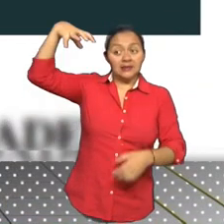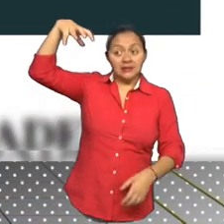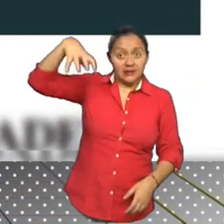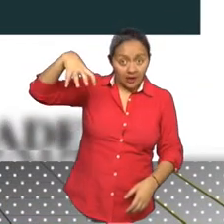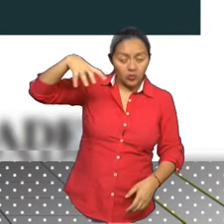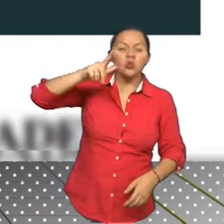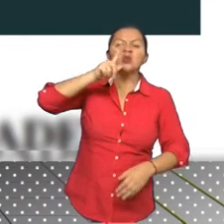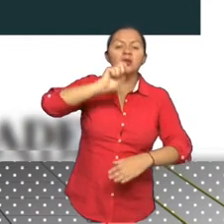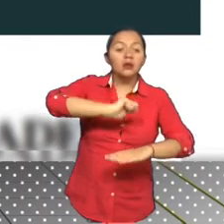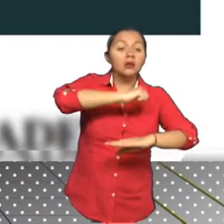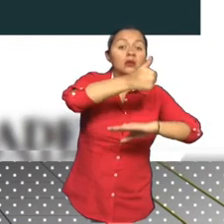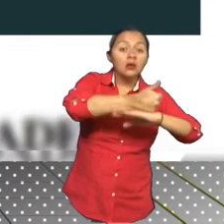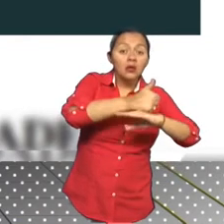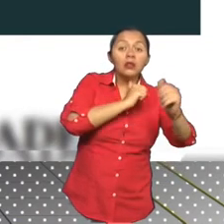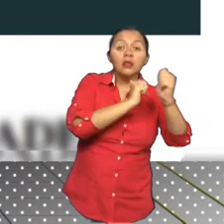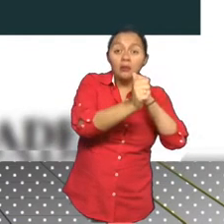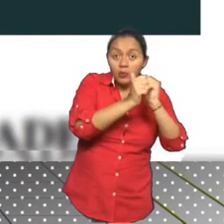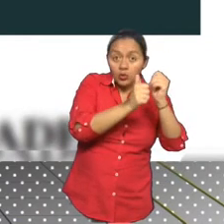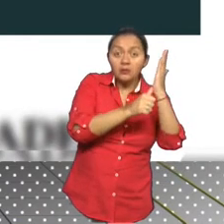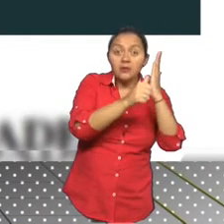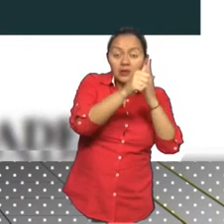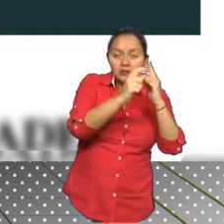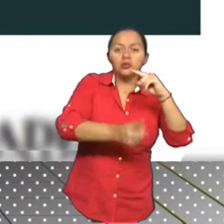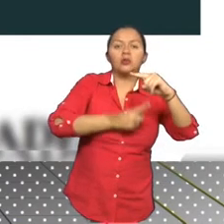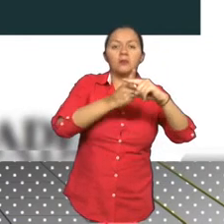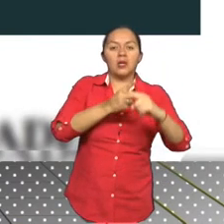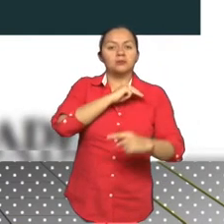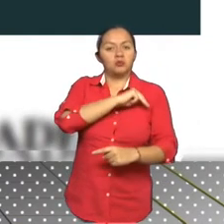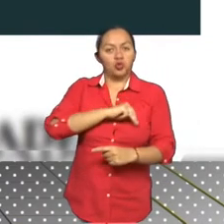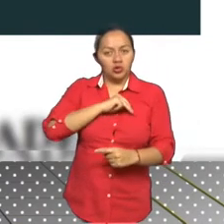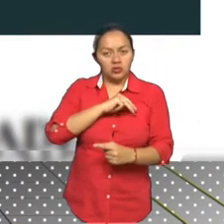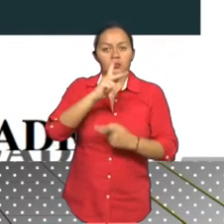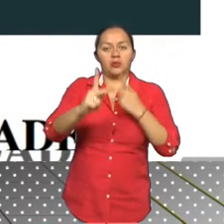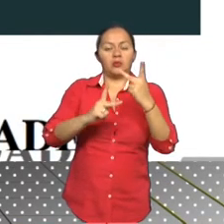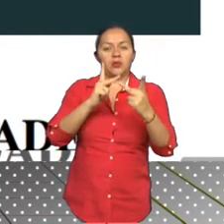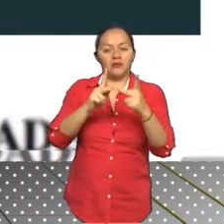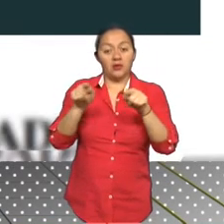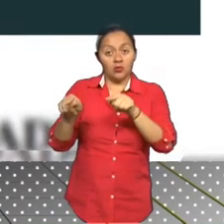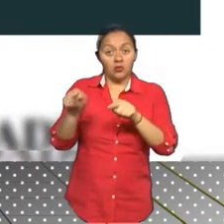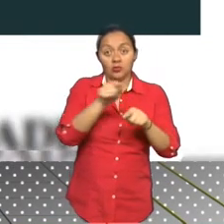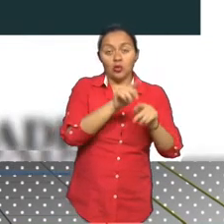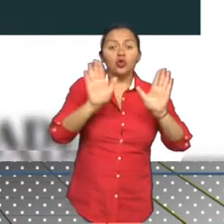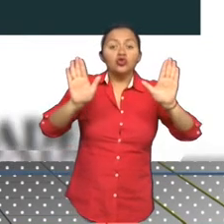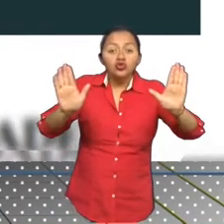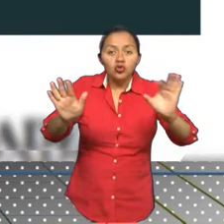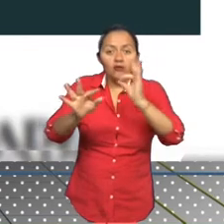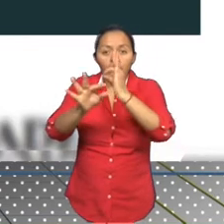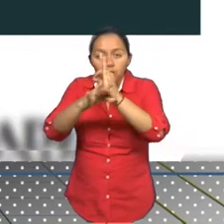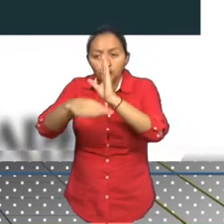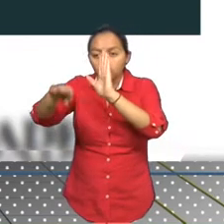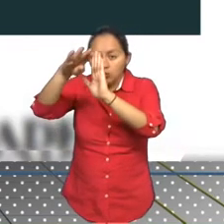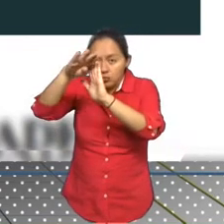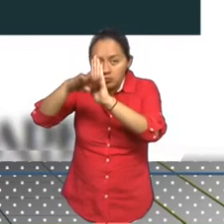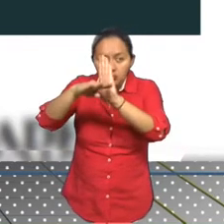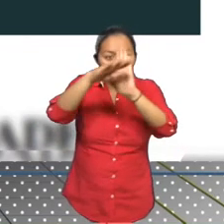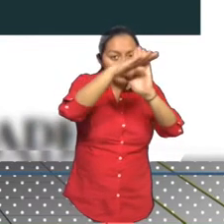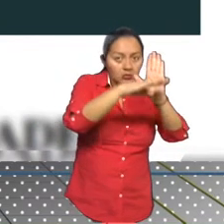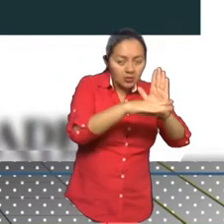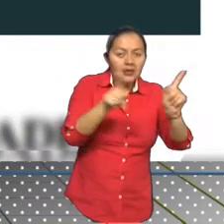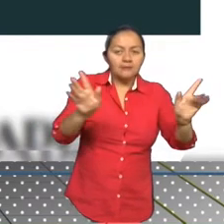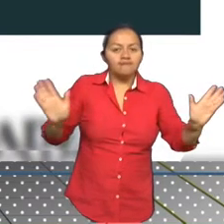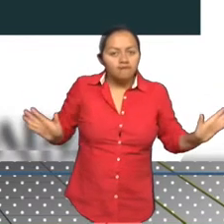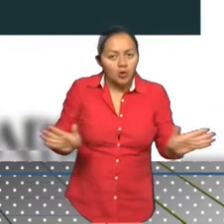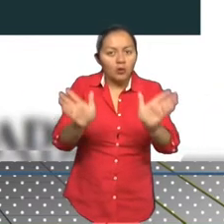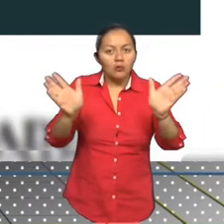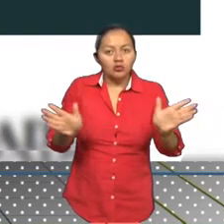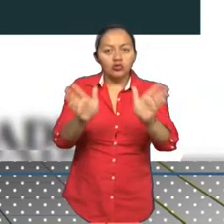Nacional Competente en Deporte y los gobiernos autónomos descentralizados, dentro del ámbito de sus competencias, promoverán programas y acciones